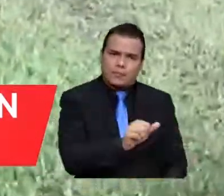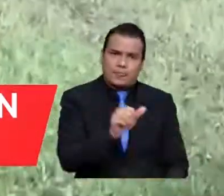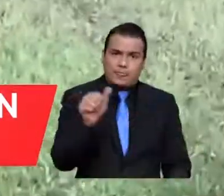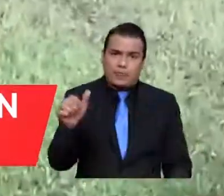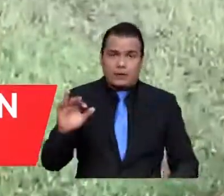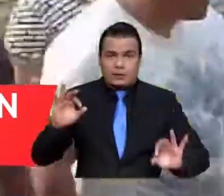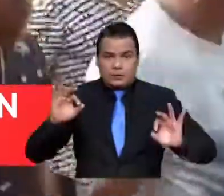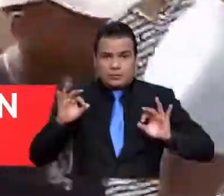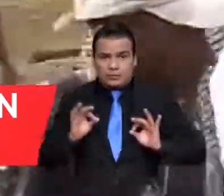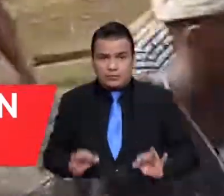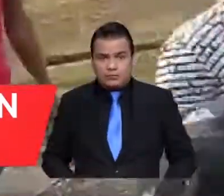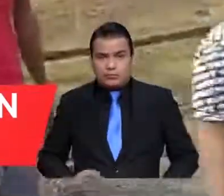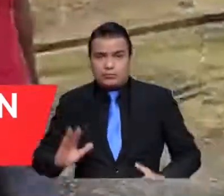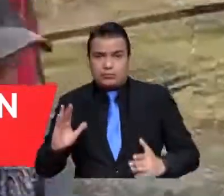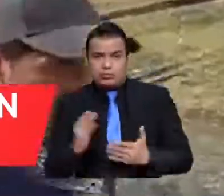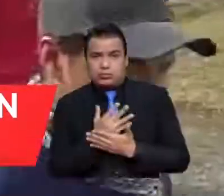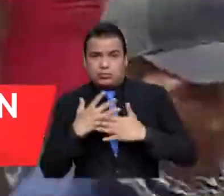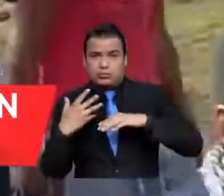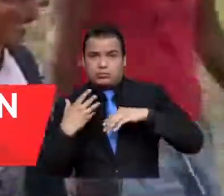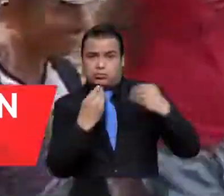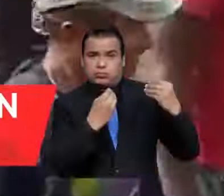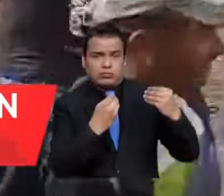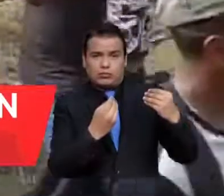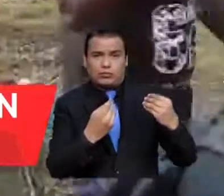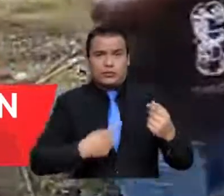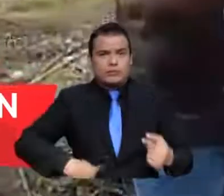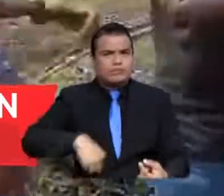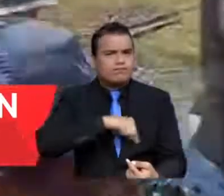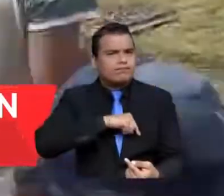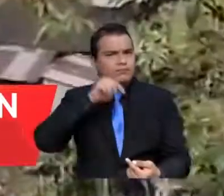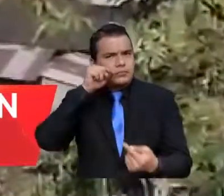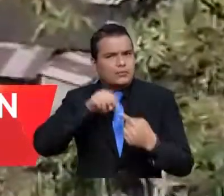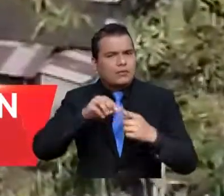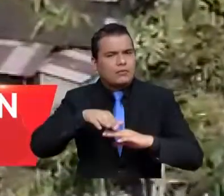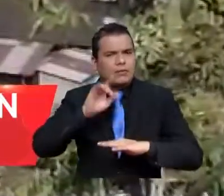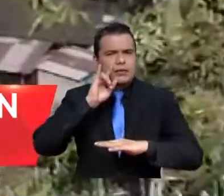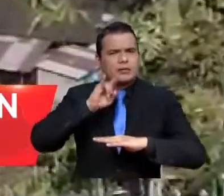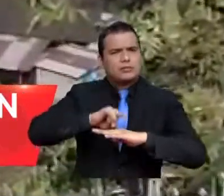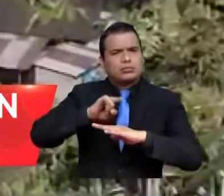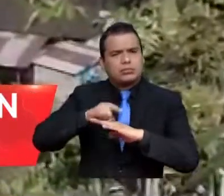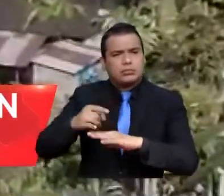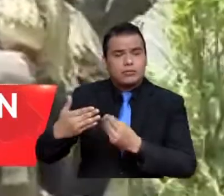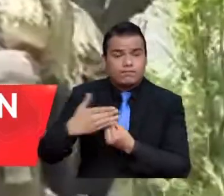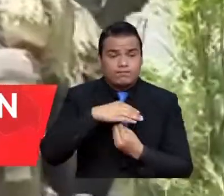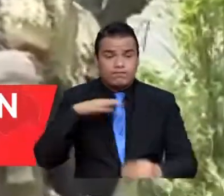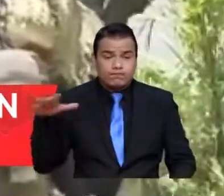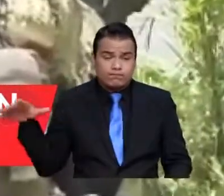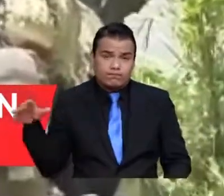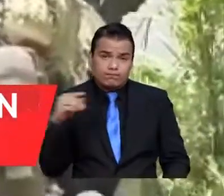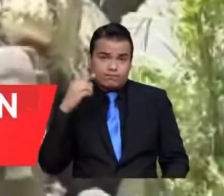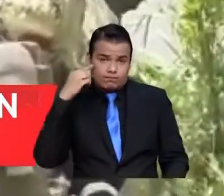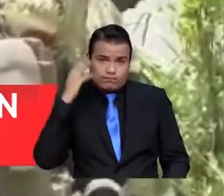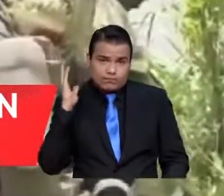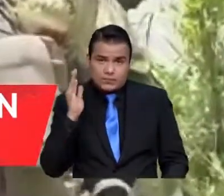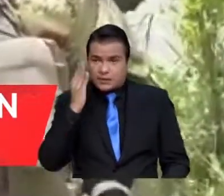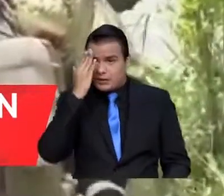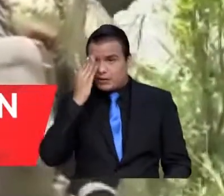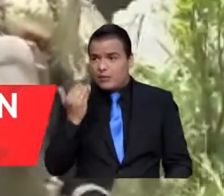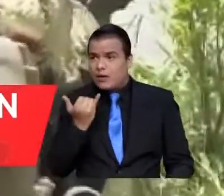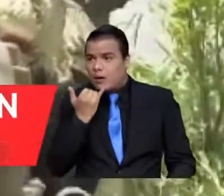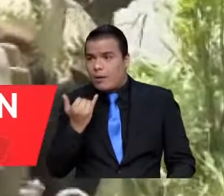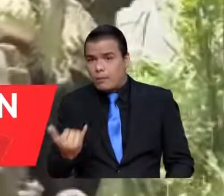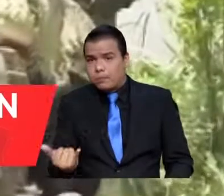no se irá de la zona porque la misión constitucional es la de preservar la seguridad de la comunidad que habita en la región del Tenembí. El río Patía constituye